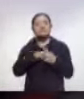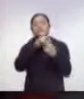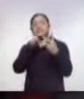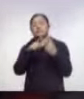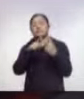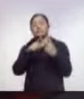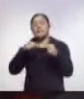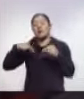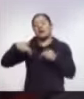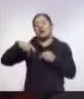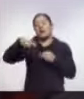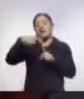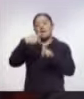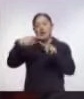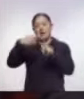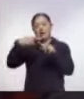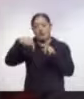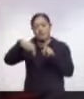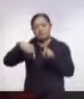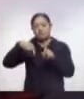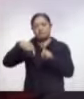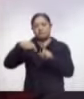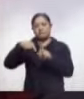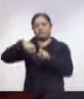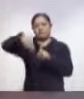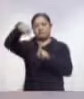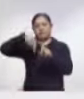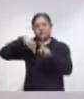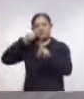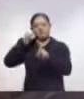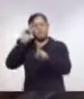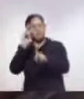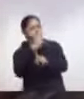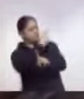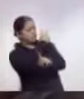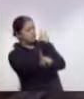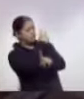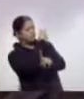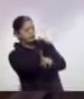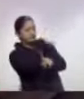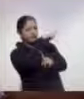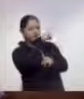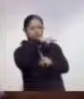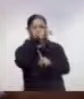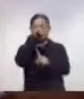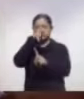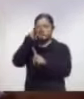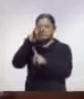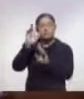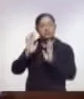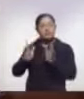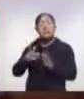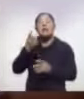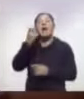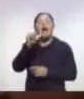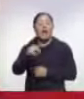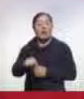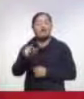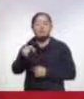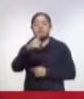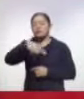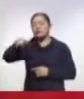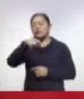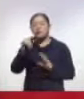cuadra, quiero que voltees para ver si alguien te viene siguiendo o vigilando. Con estas acciones, se busca erradicar todo tipo de violencia y